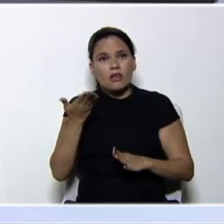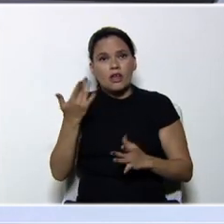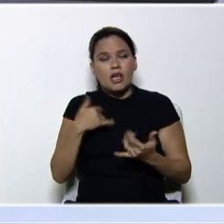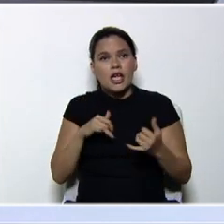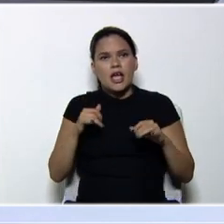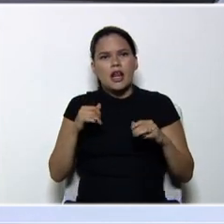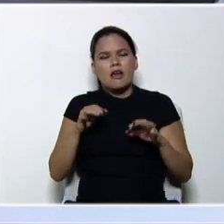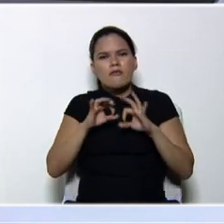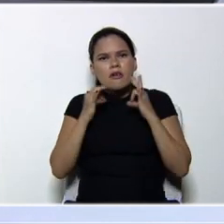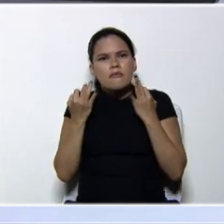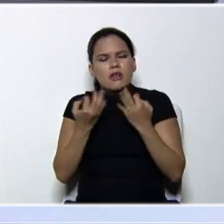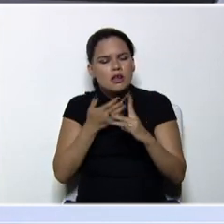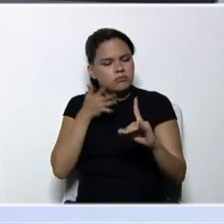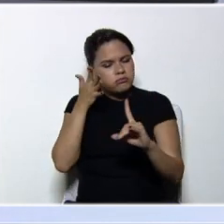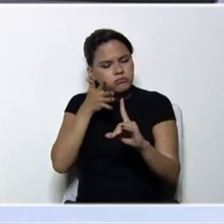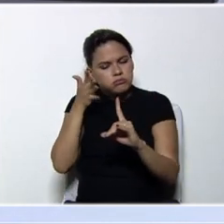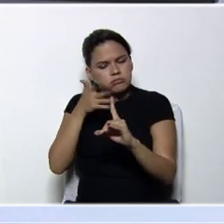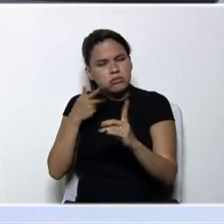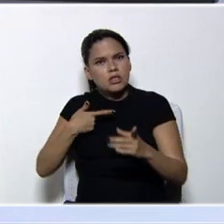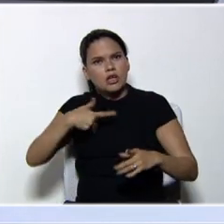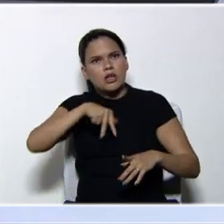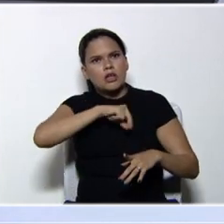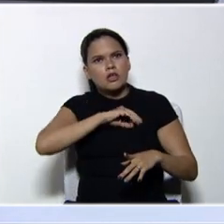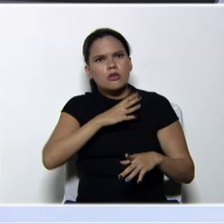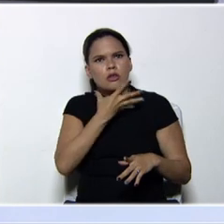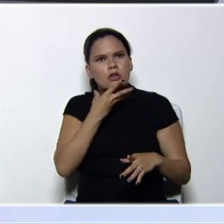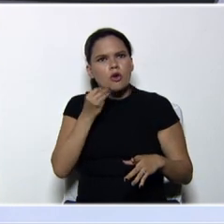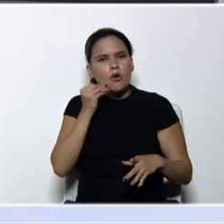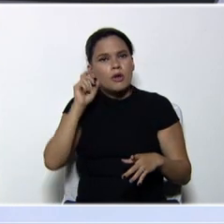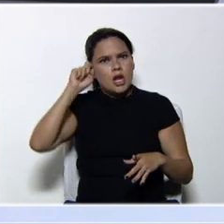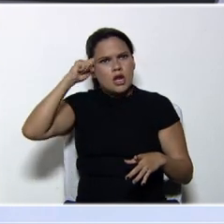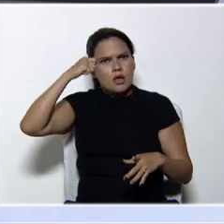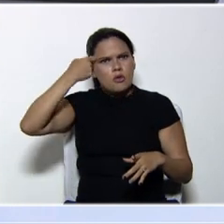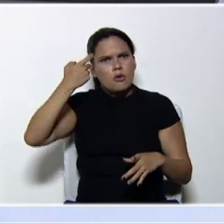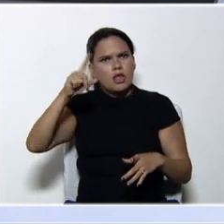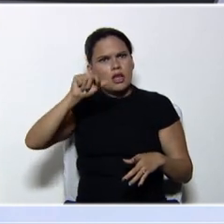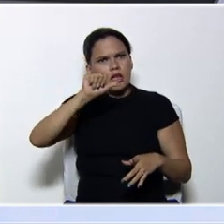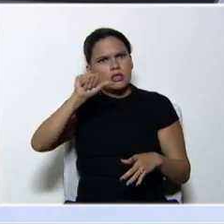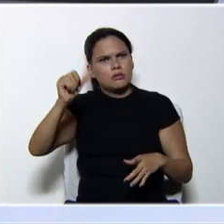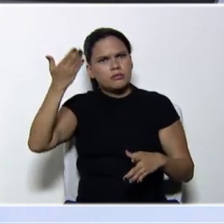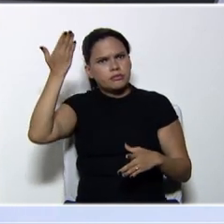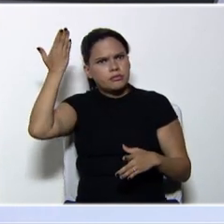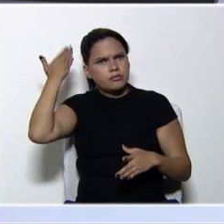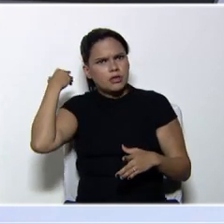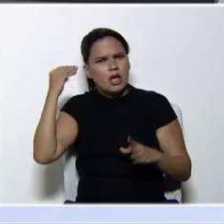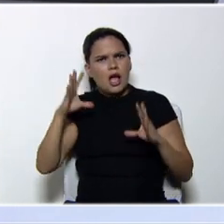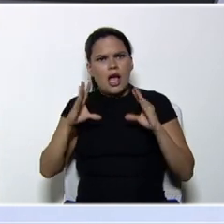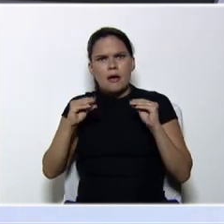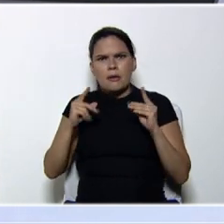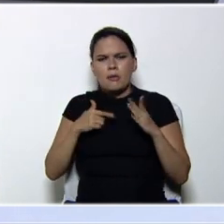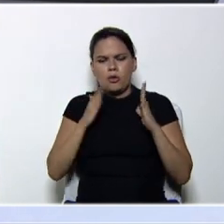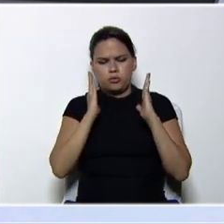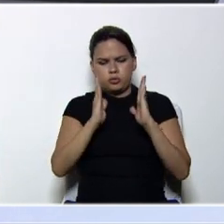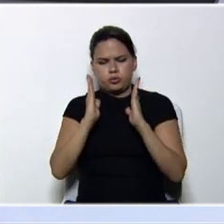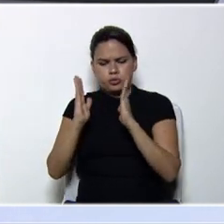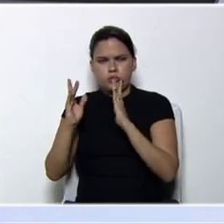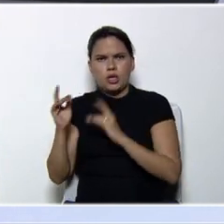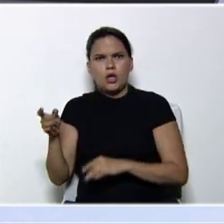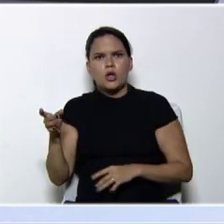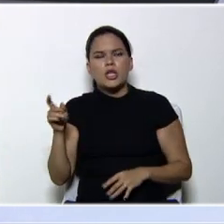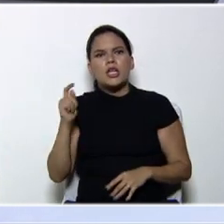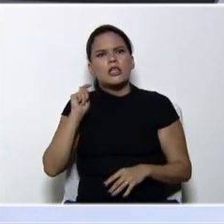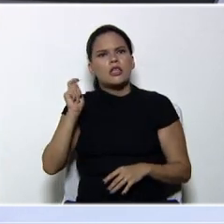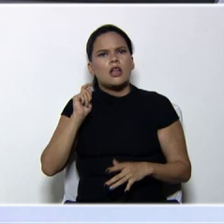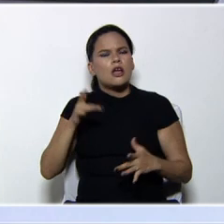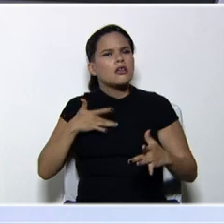familia oriente a nuestros jóvenes. ¿Se recuerdan que la semana pasada hablábamos del organizador de tareas y actividades?